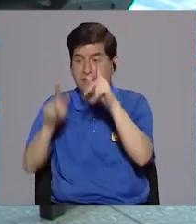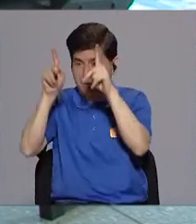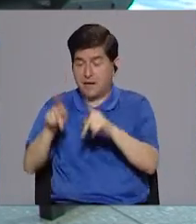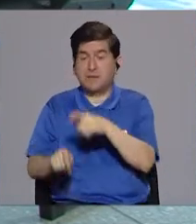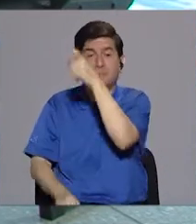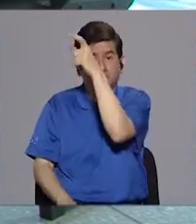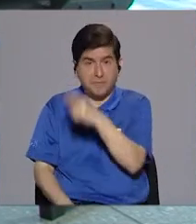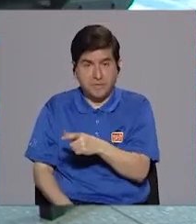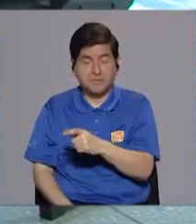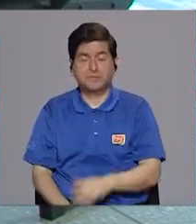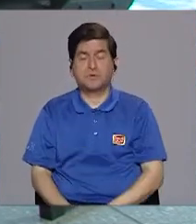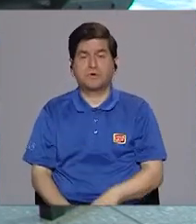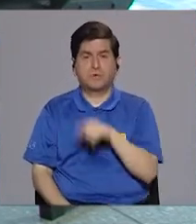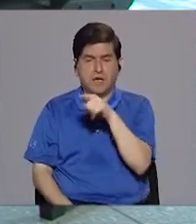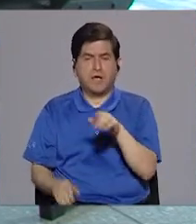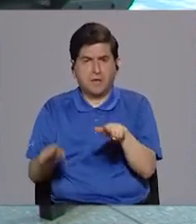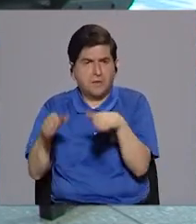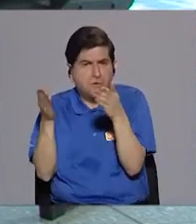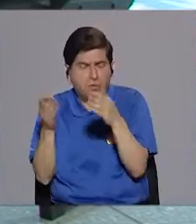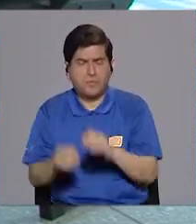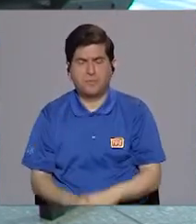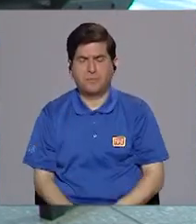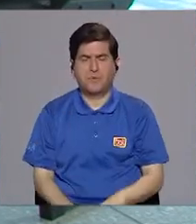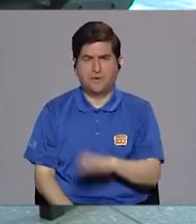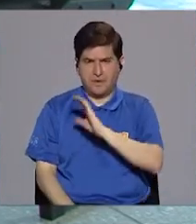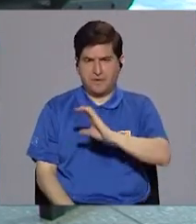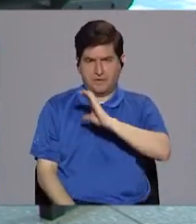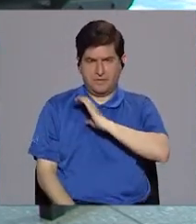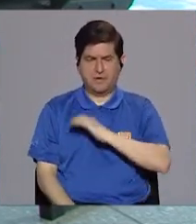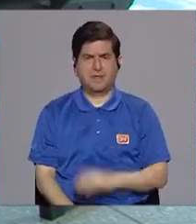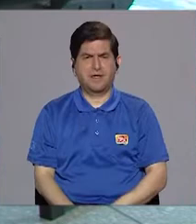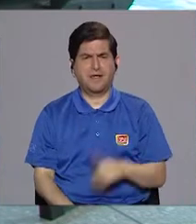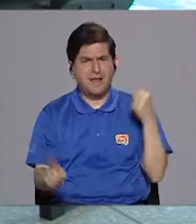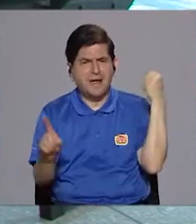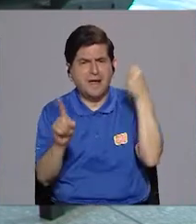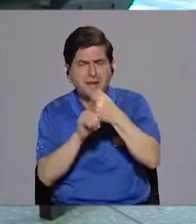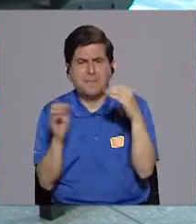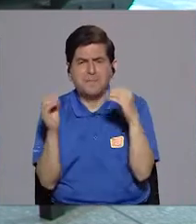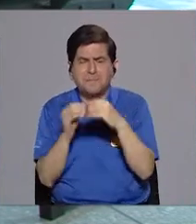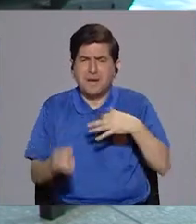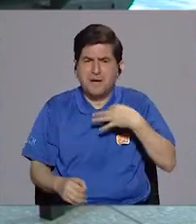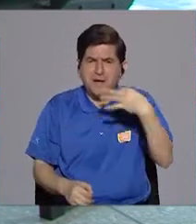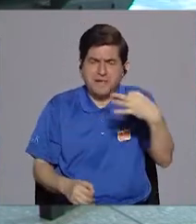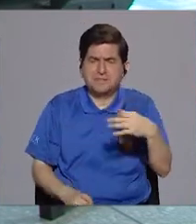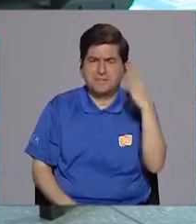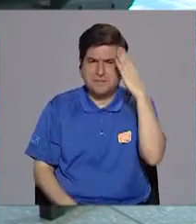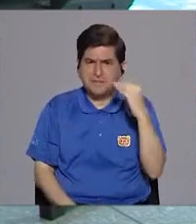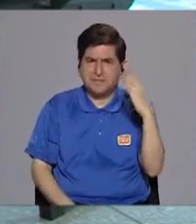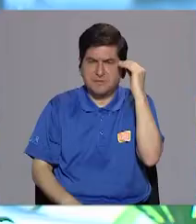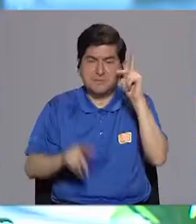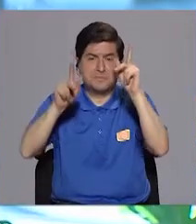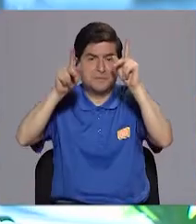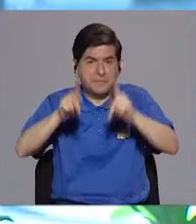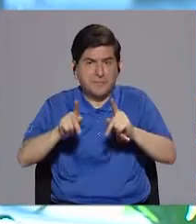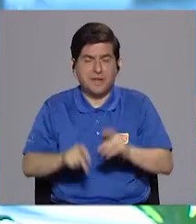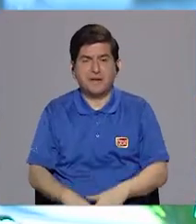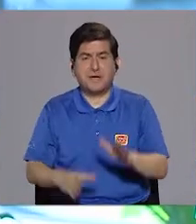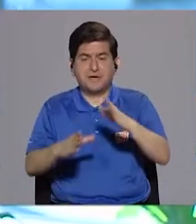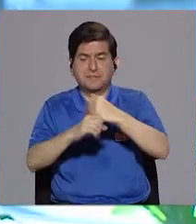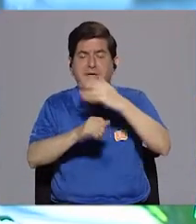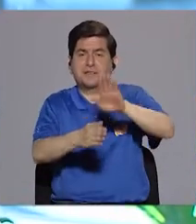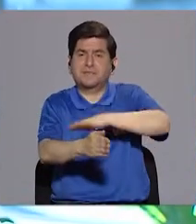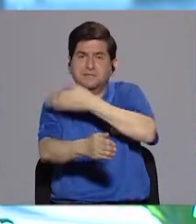humana, de cómo somos. Vea que ese impacto que usted plantea me lo dice más desde la cotidianidad vivencial de quienes están haciendo